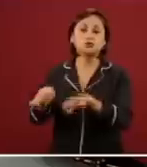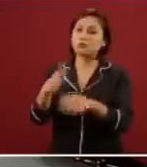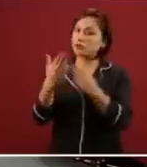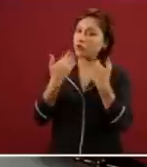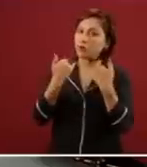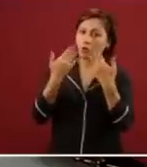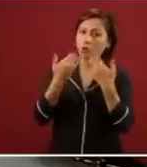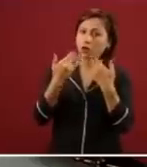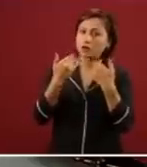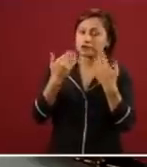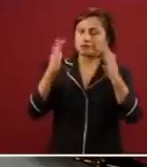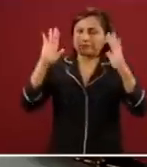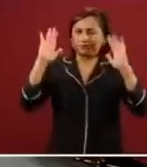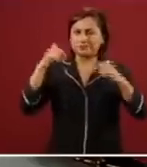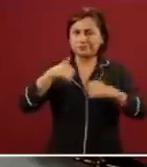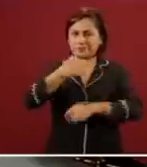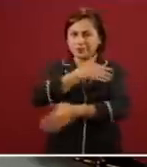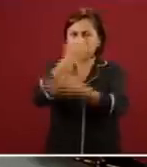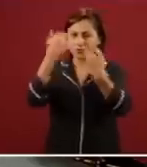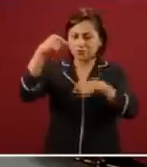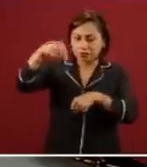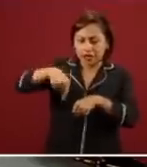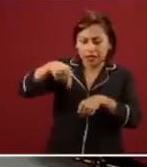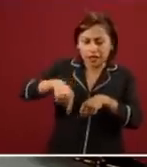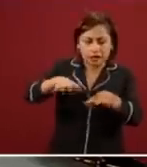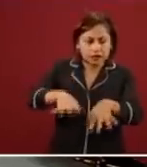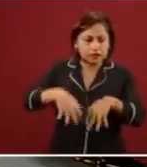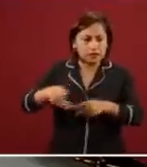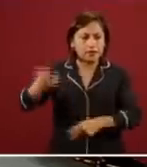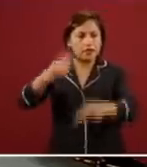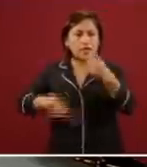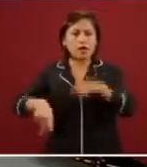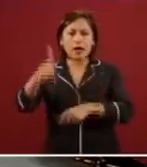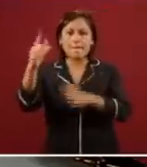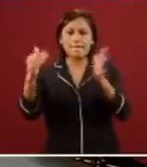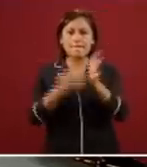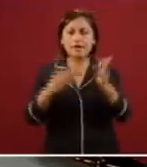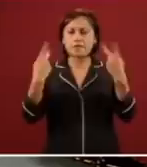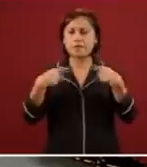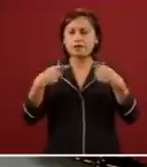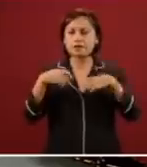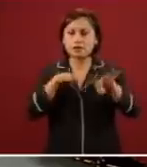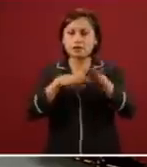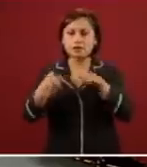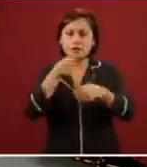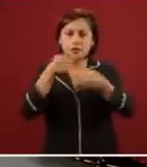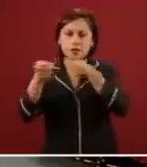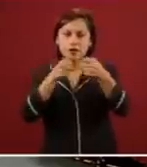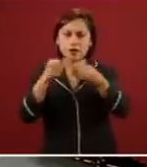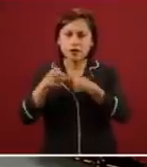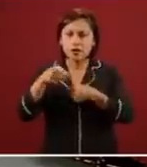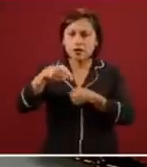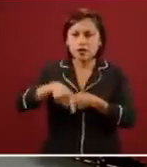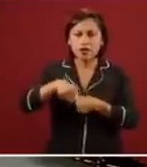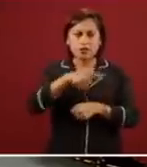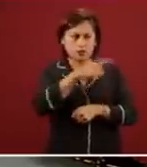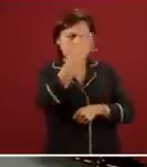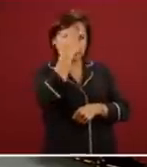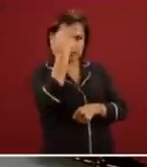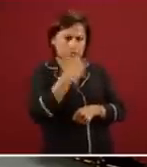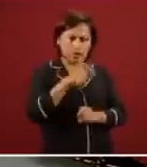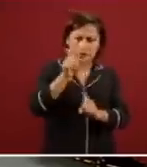los más de 1,000 periodistas registrados aquí en la presidencia tengan, ustedes sepan, ¿En qué condición se encuentran esa